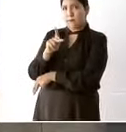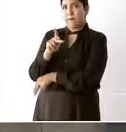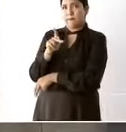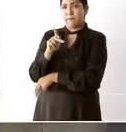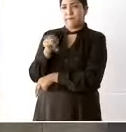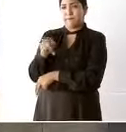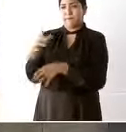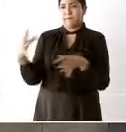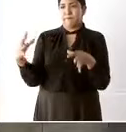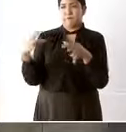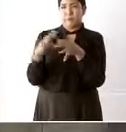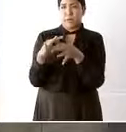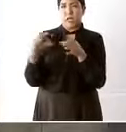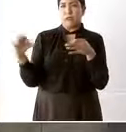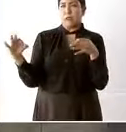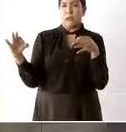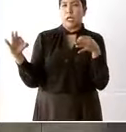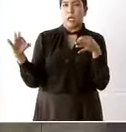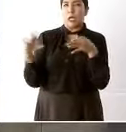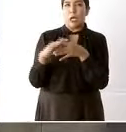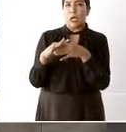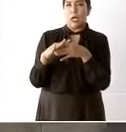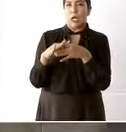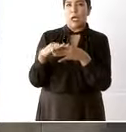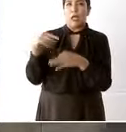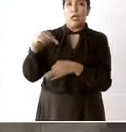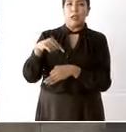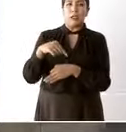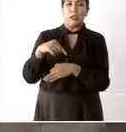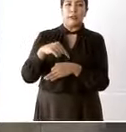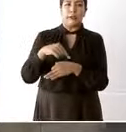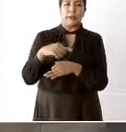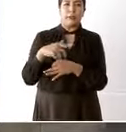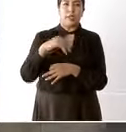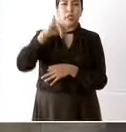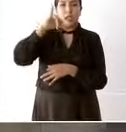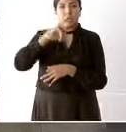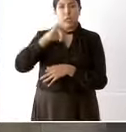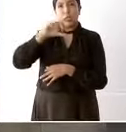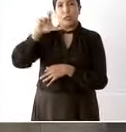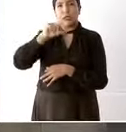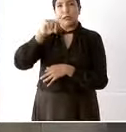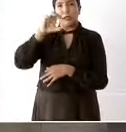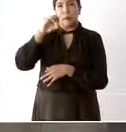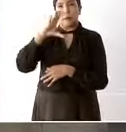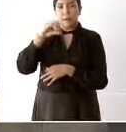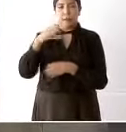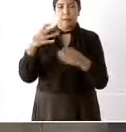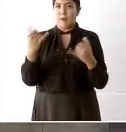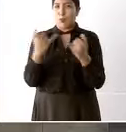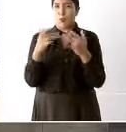la cerca de la. Ah, bueno, pues que aquí está, es que aquí de aquí jala de Ixtepec, jala la línea K y está